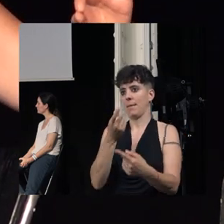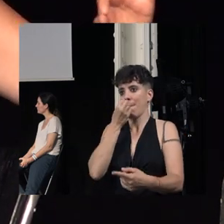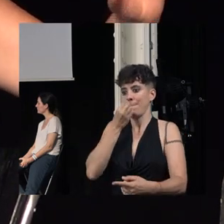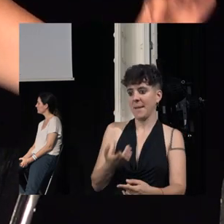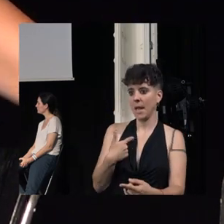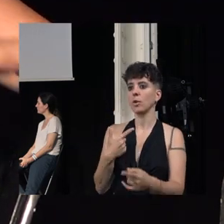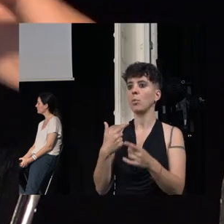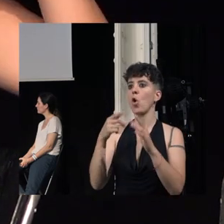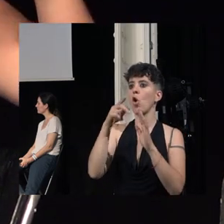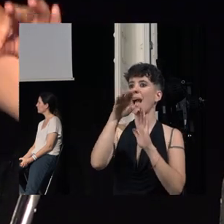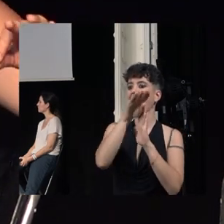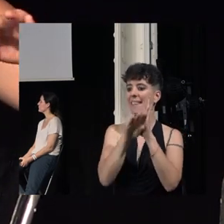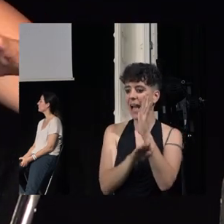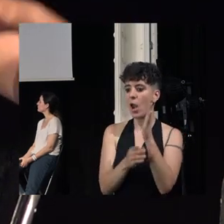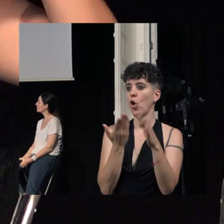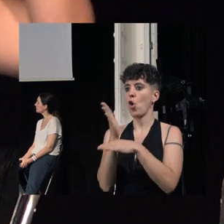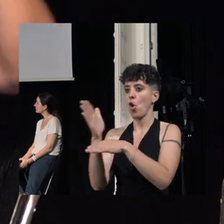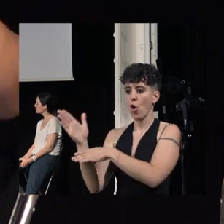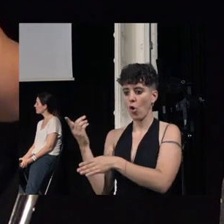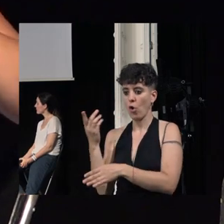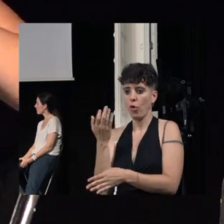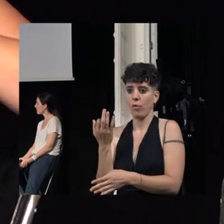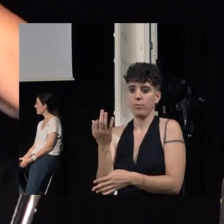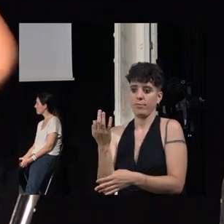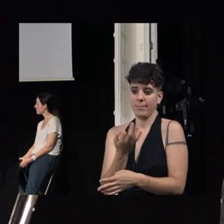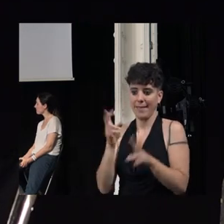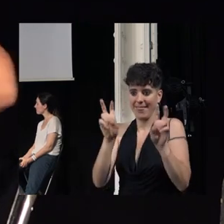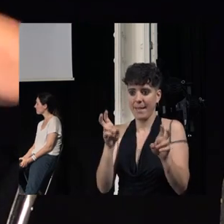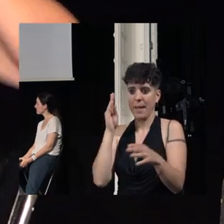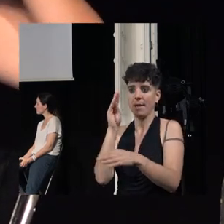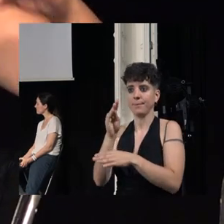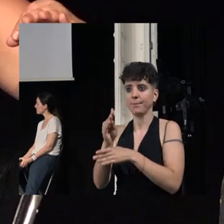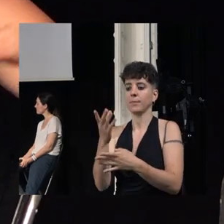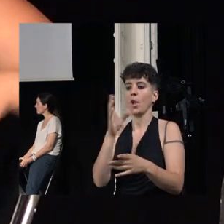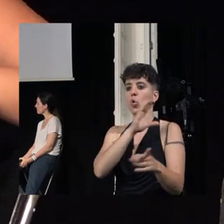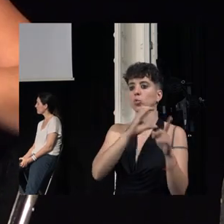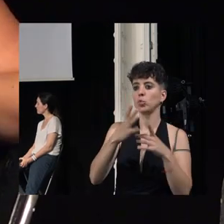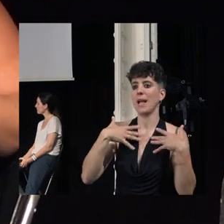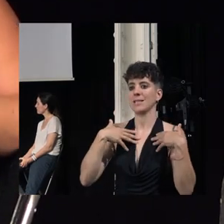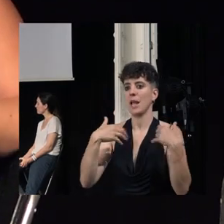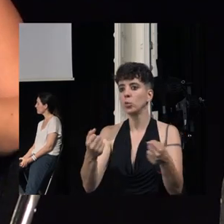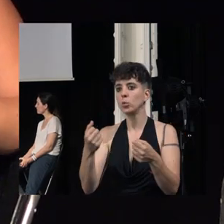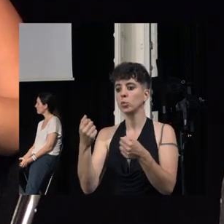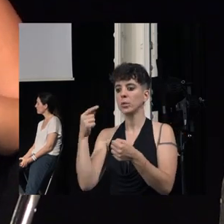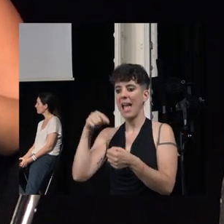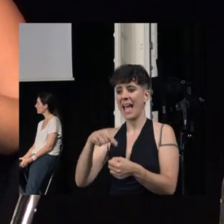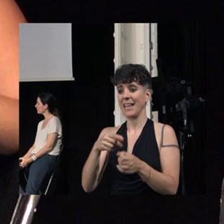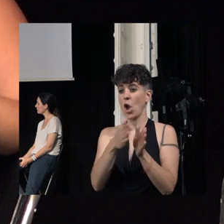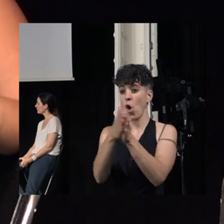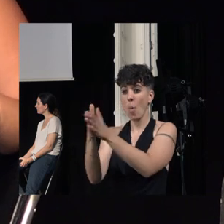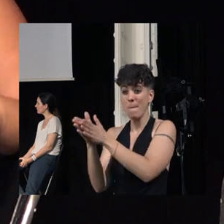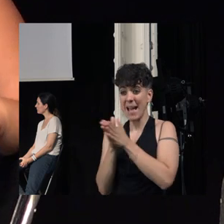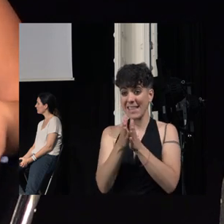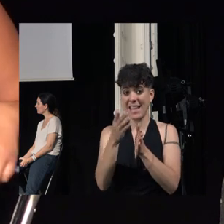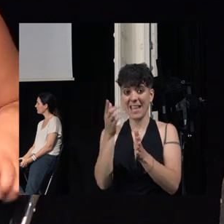hecho transversalmente entre educación, igualdad, cultura, salud. O sea, aquí tenemos compañeras